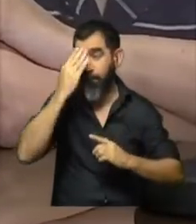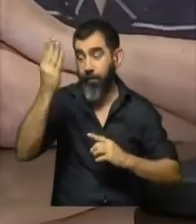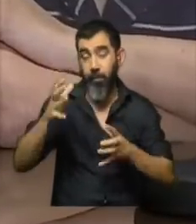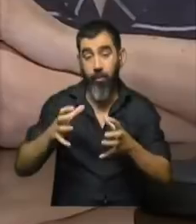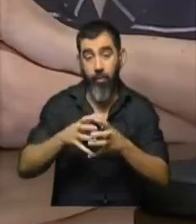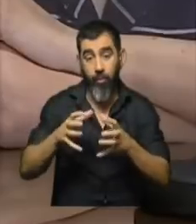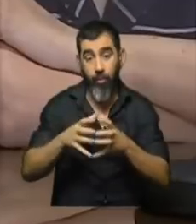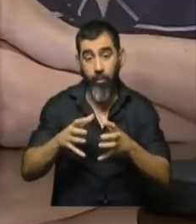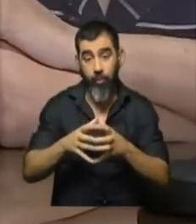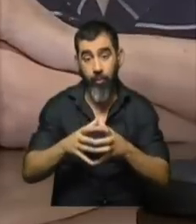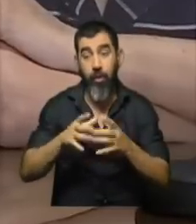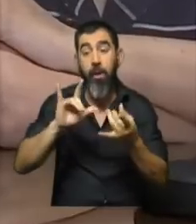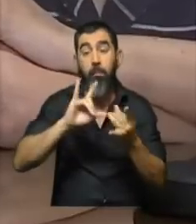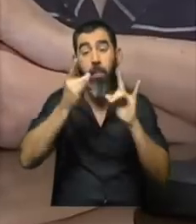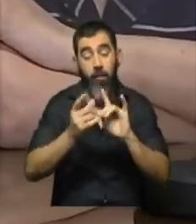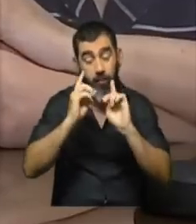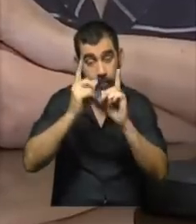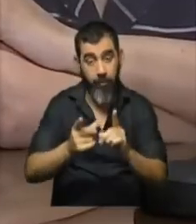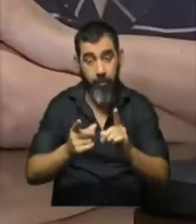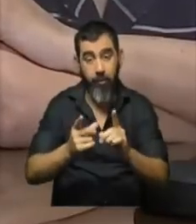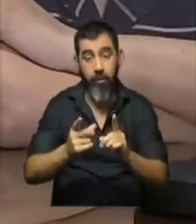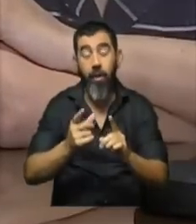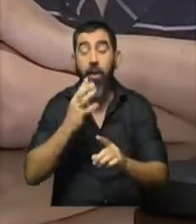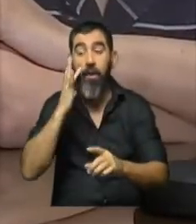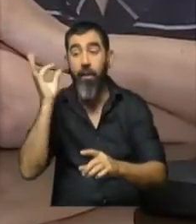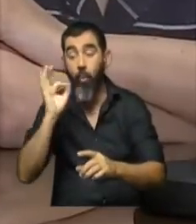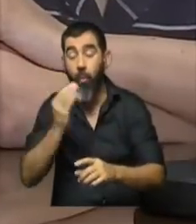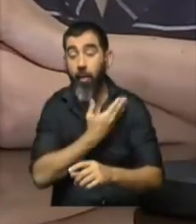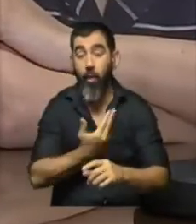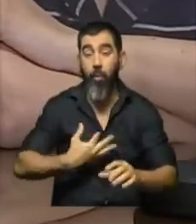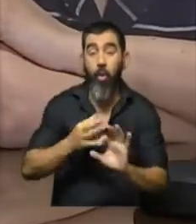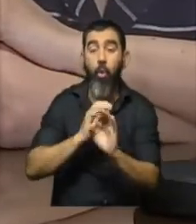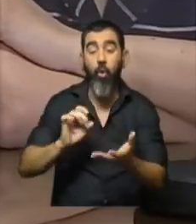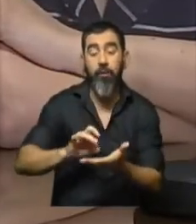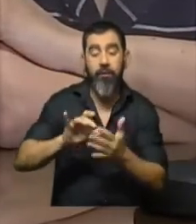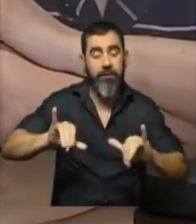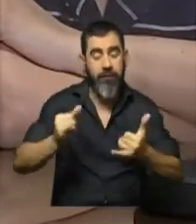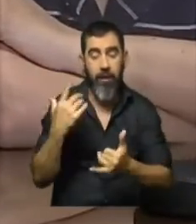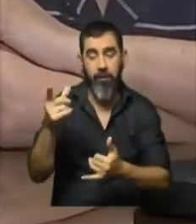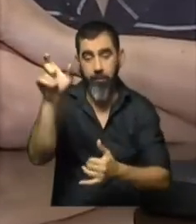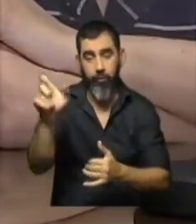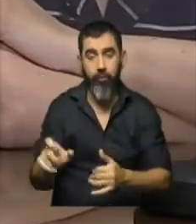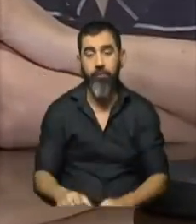Amplio y el Parlamento Nacional es o una disculpa del Poder Ejecutivo o la remoción inmediata de este jerarca.